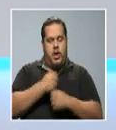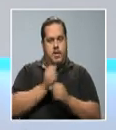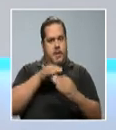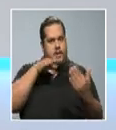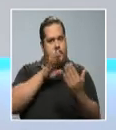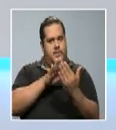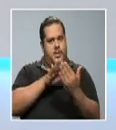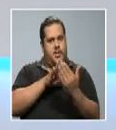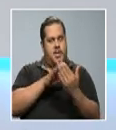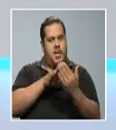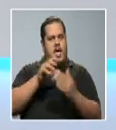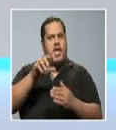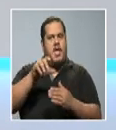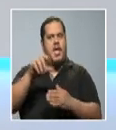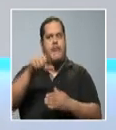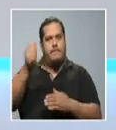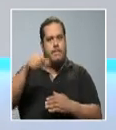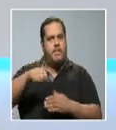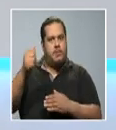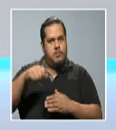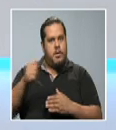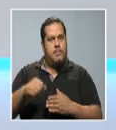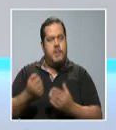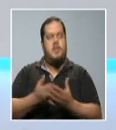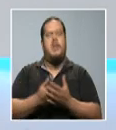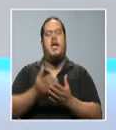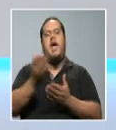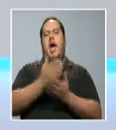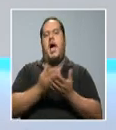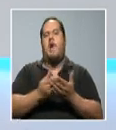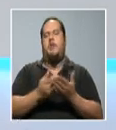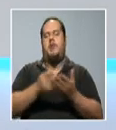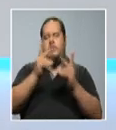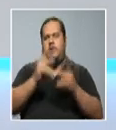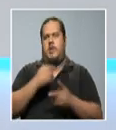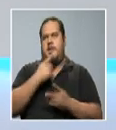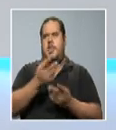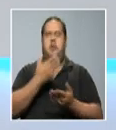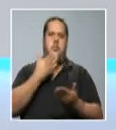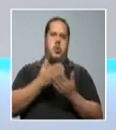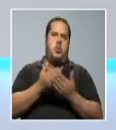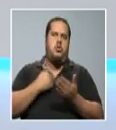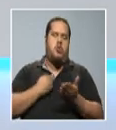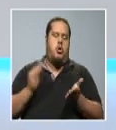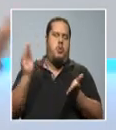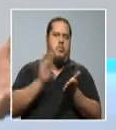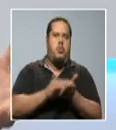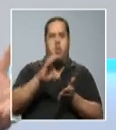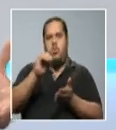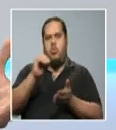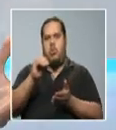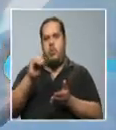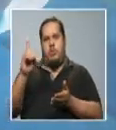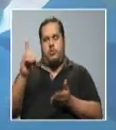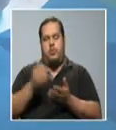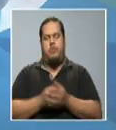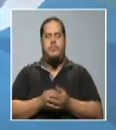frente mensualmente. Muchas veces se opta por eso. Algunas personas pues dicen, mire, yo pongo un codeudor, o mal asesorados